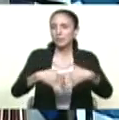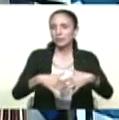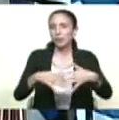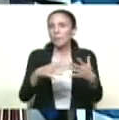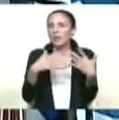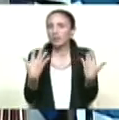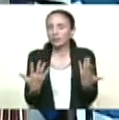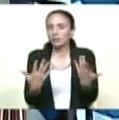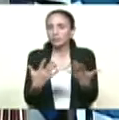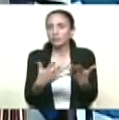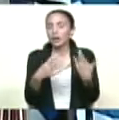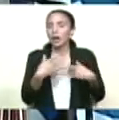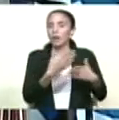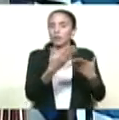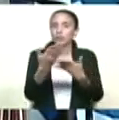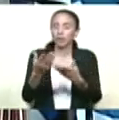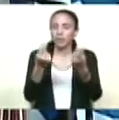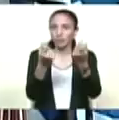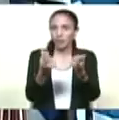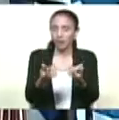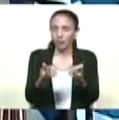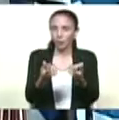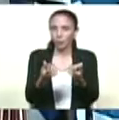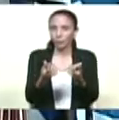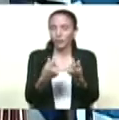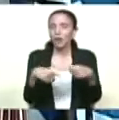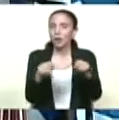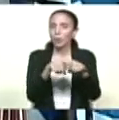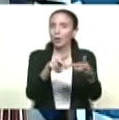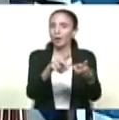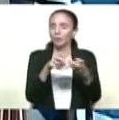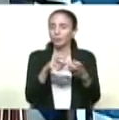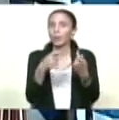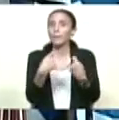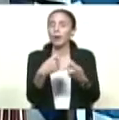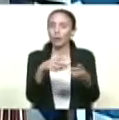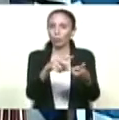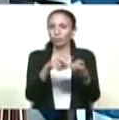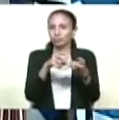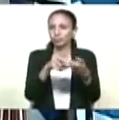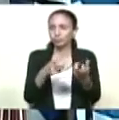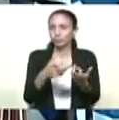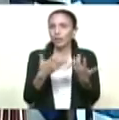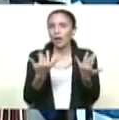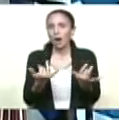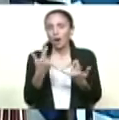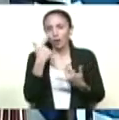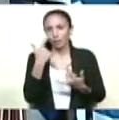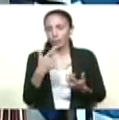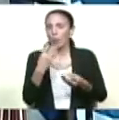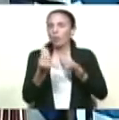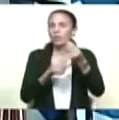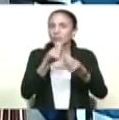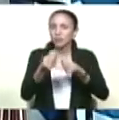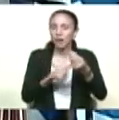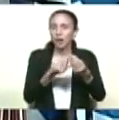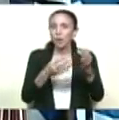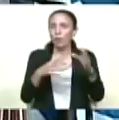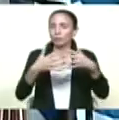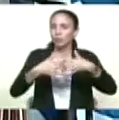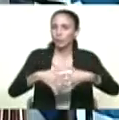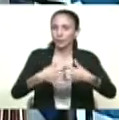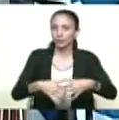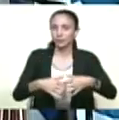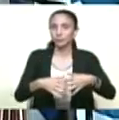de regalías como para la recaudación de impuestos ahora bien veamos la realidad en el año